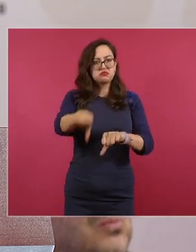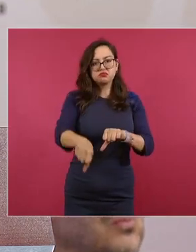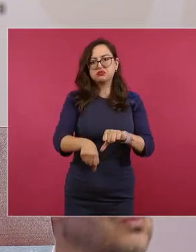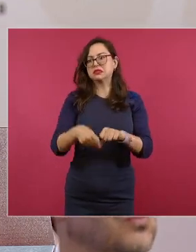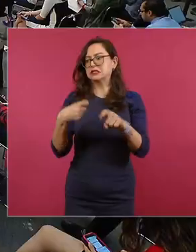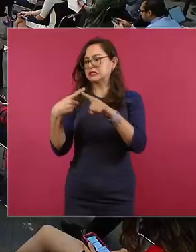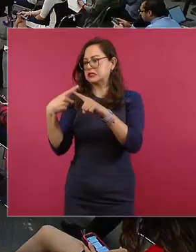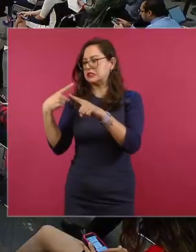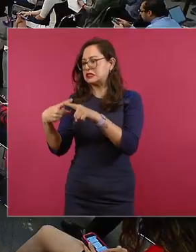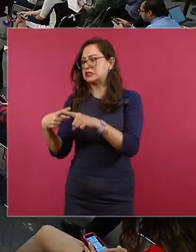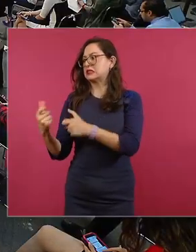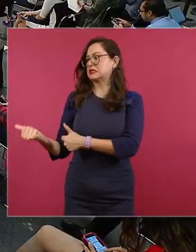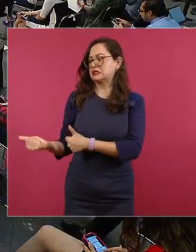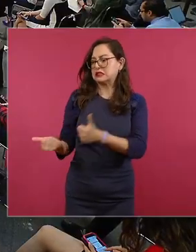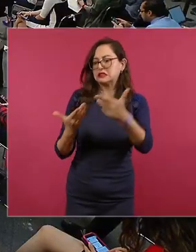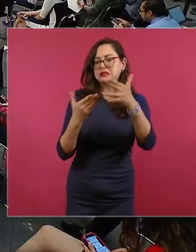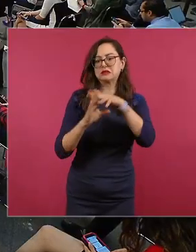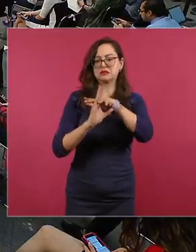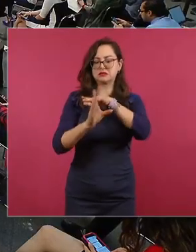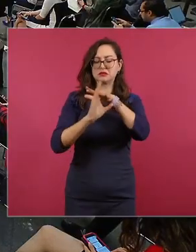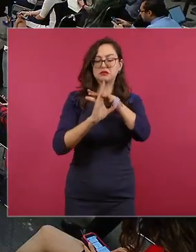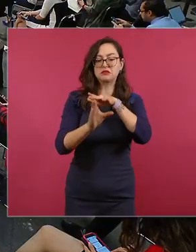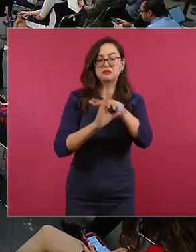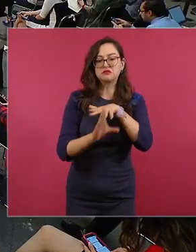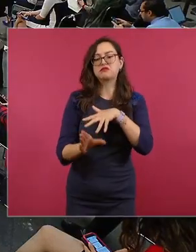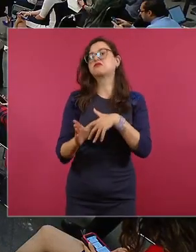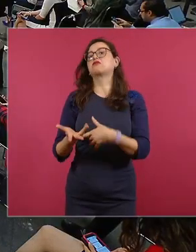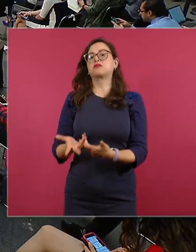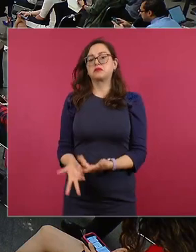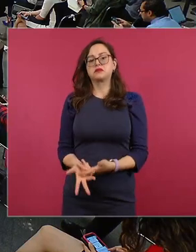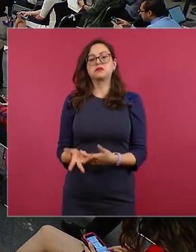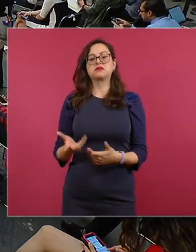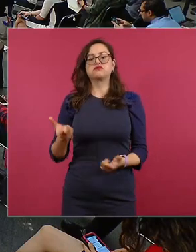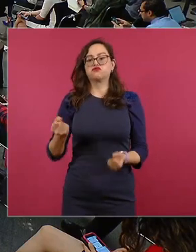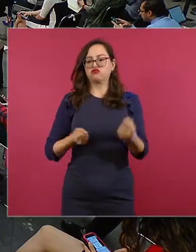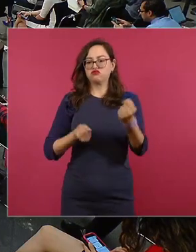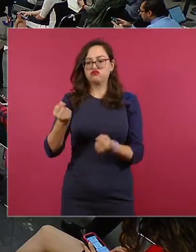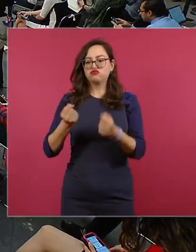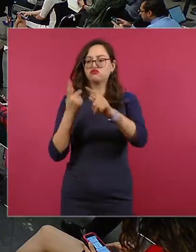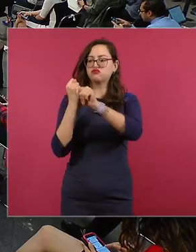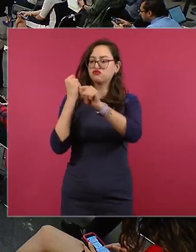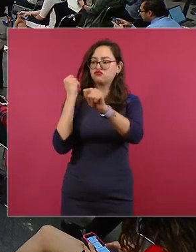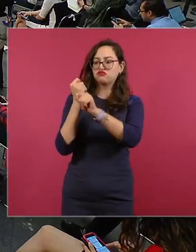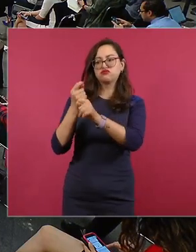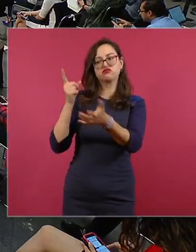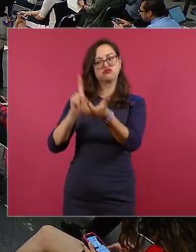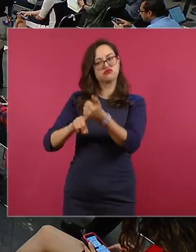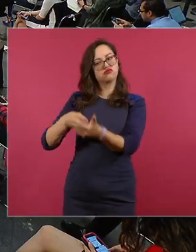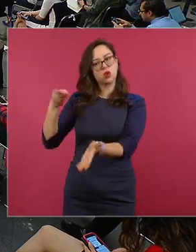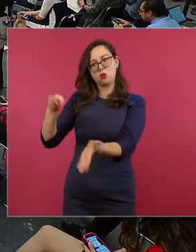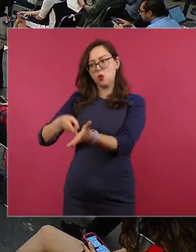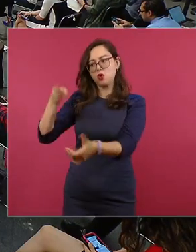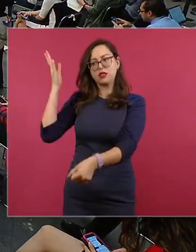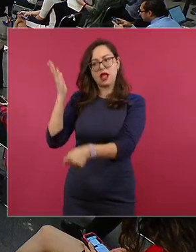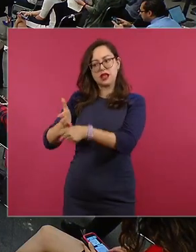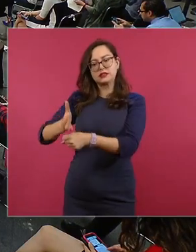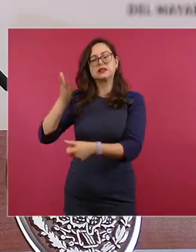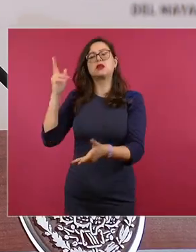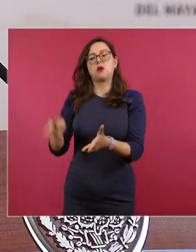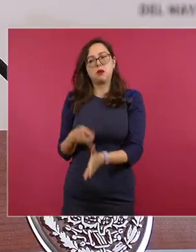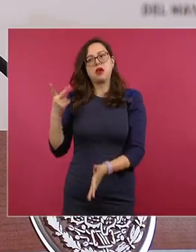irregular de migrantes, castigando a transportistas, deteniendo